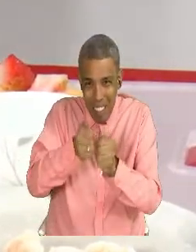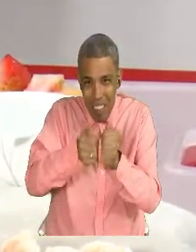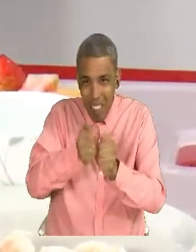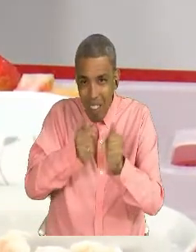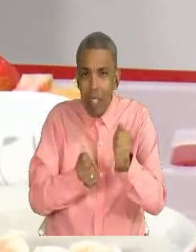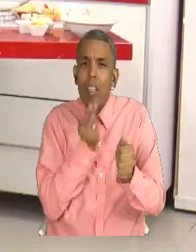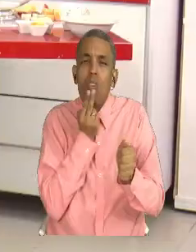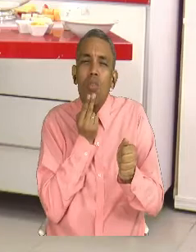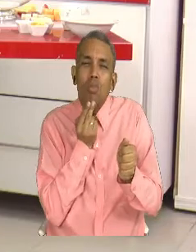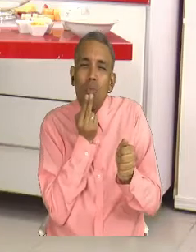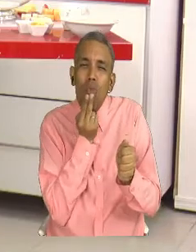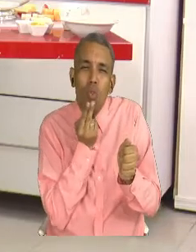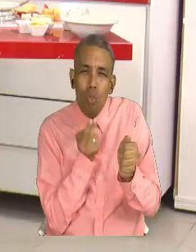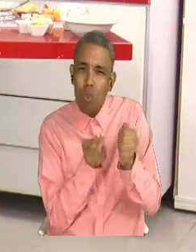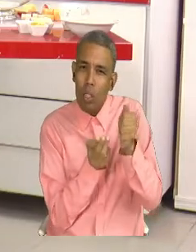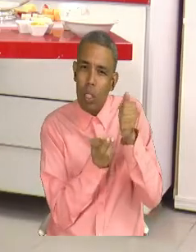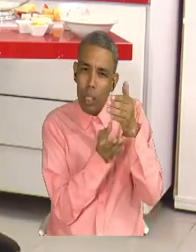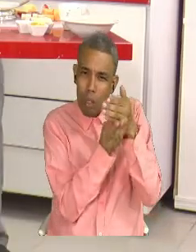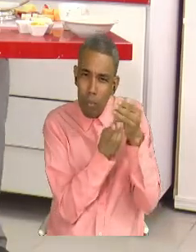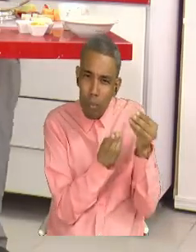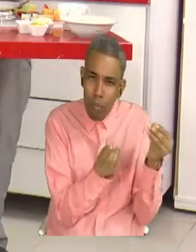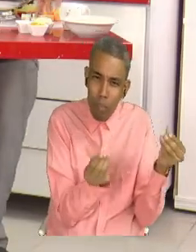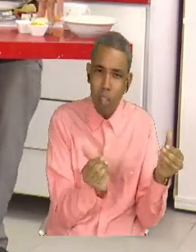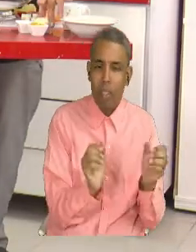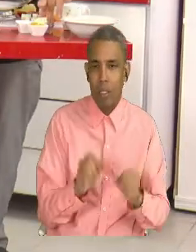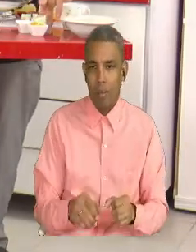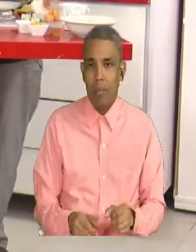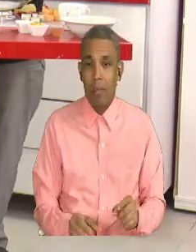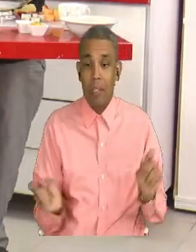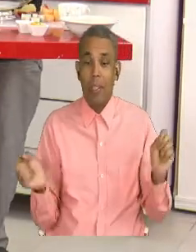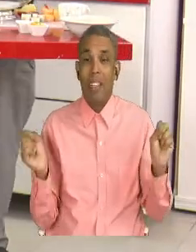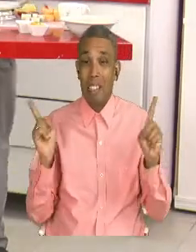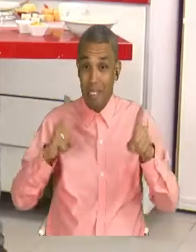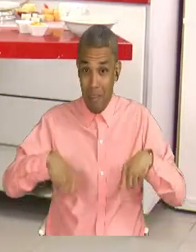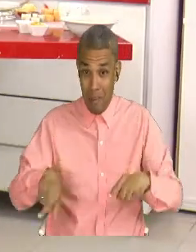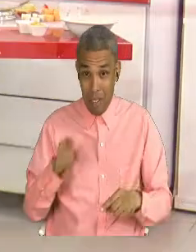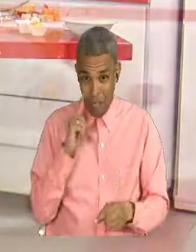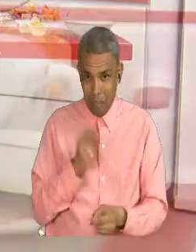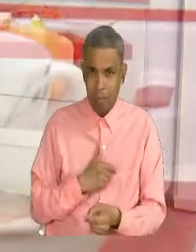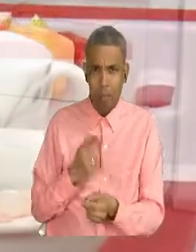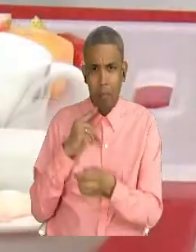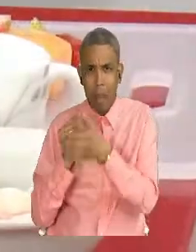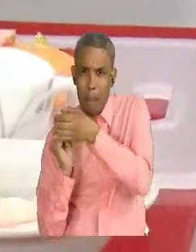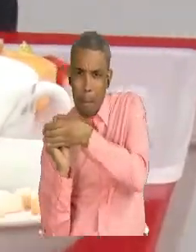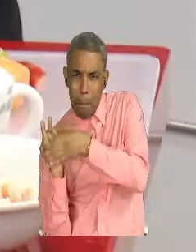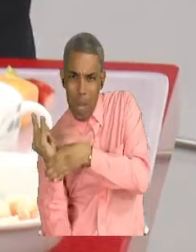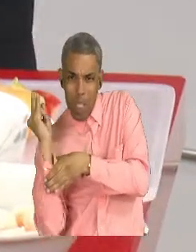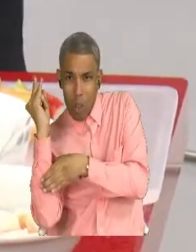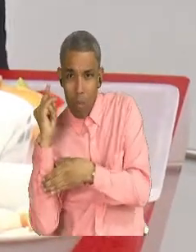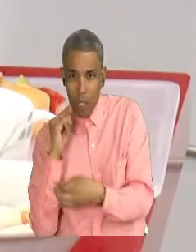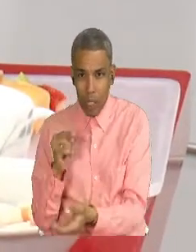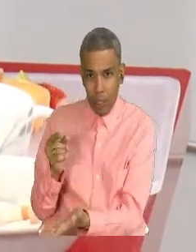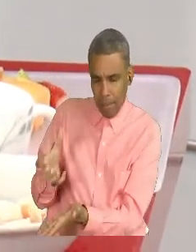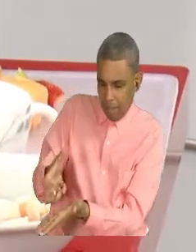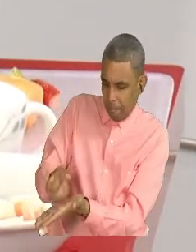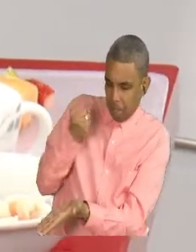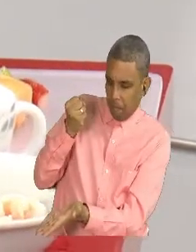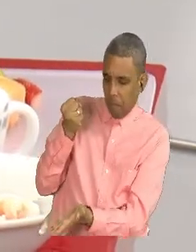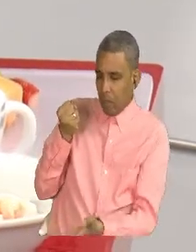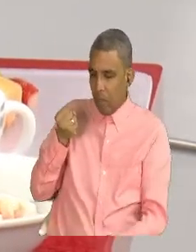la mostaza. Va una mezcla con hierbabuena, entonces va a quedar con un sabor y un aroma